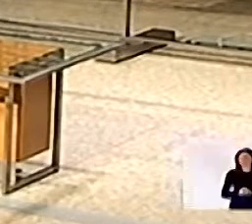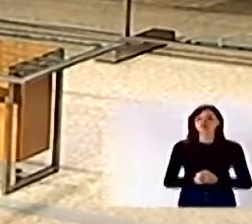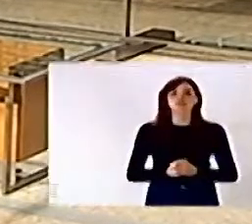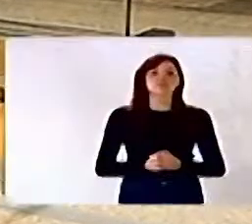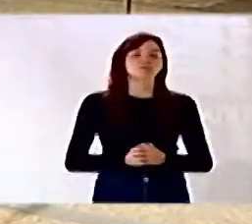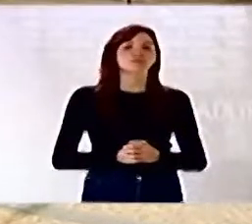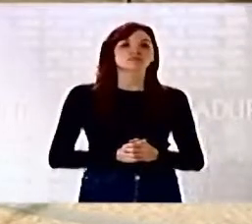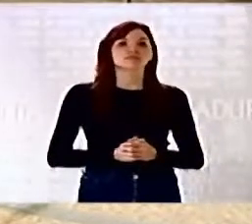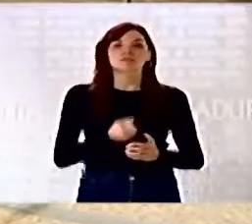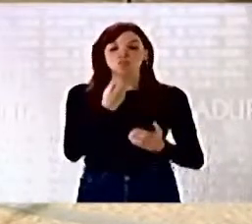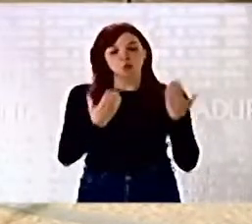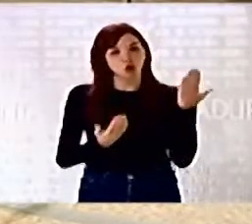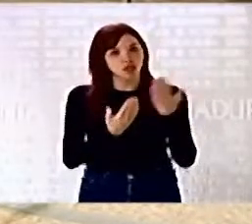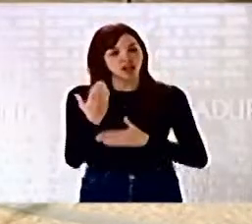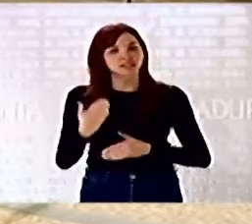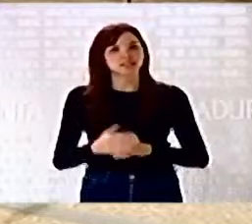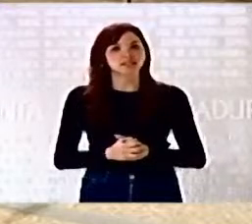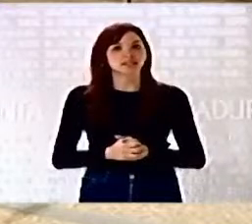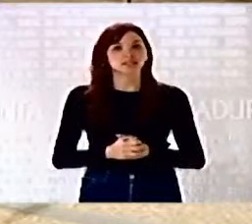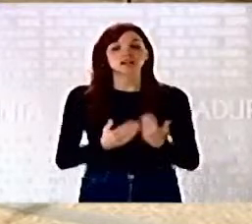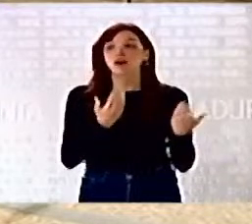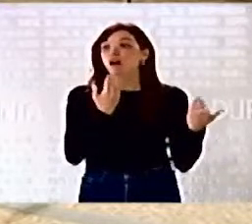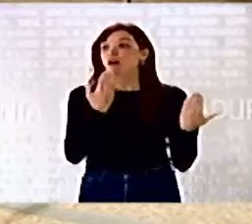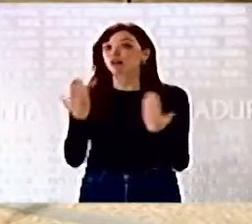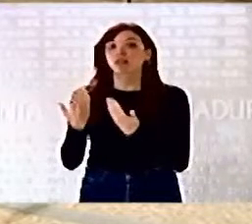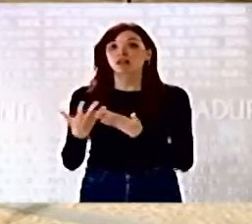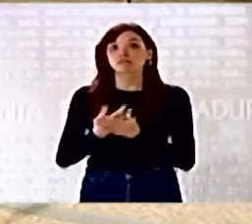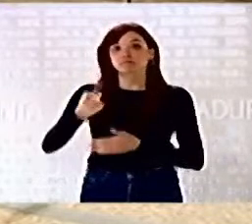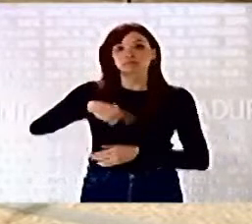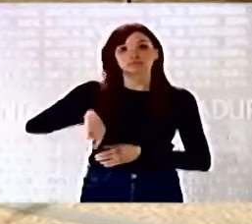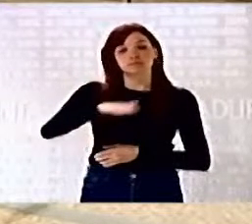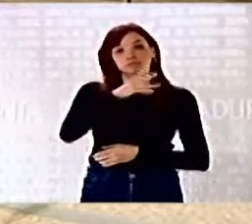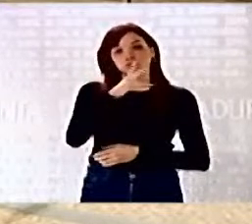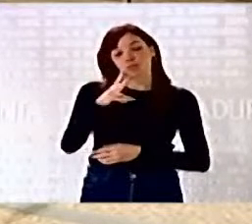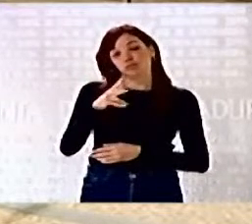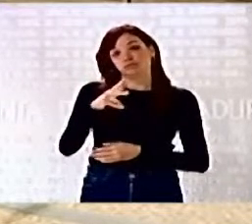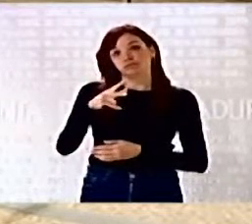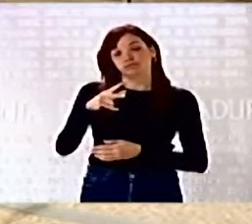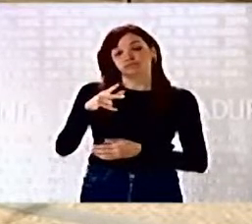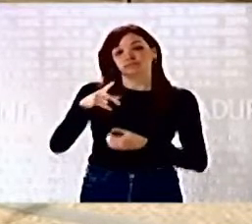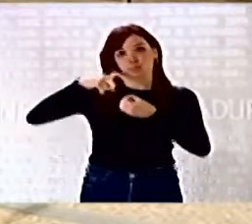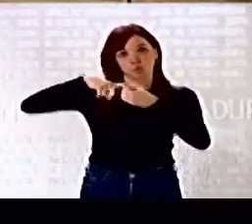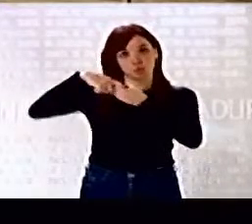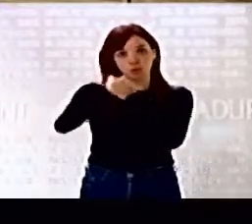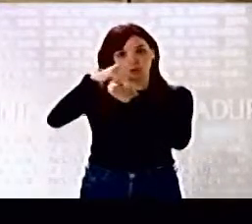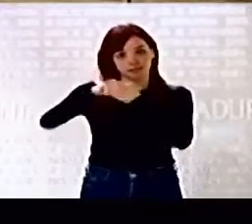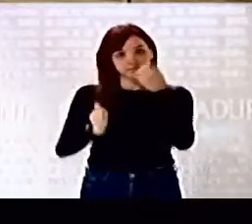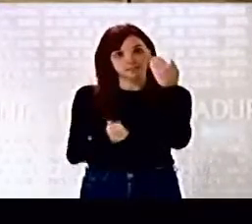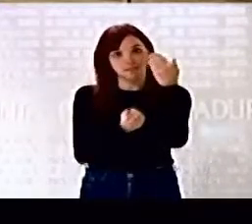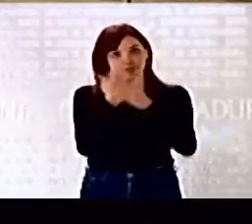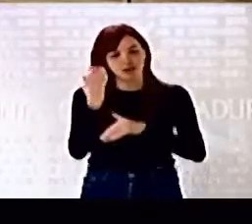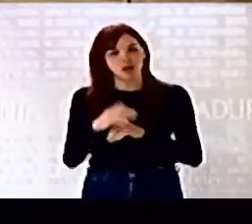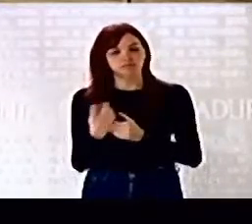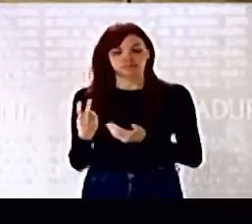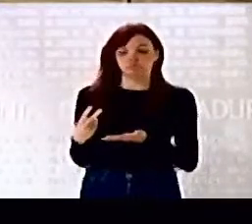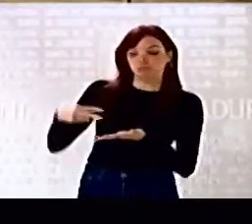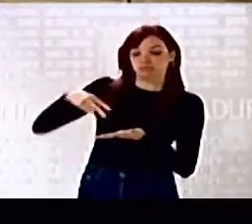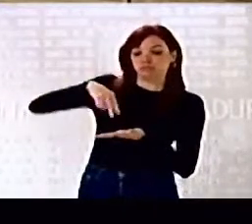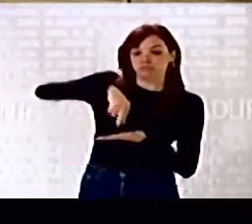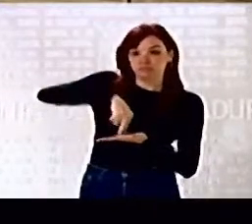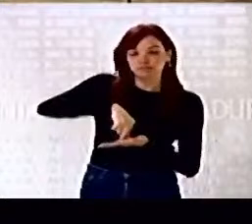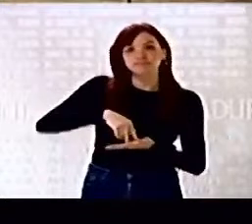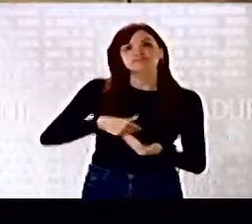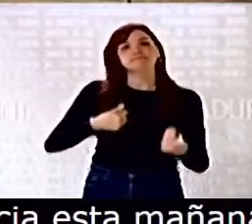Buenos días. Muchas gracias a todos por su presencia esta mañana, donde comparezco para